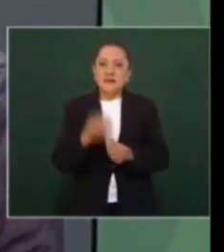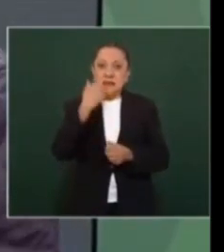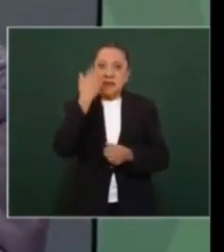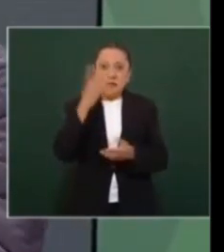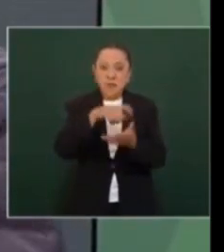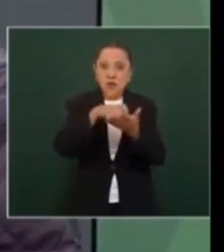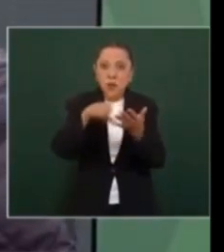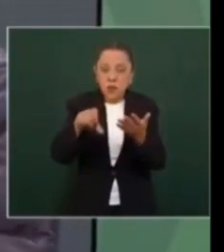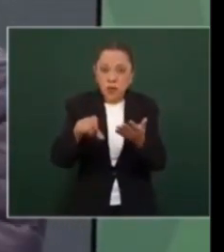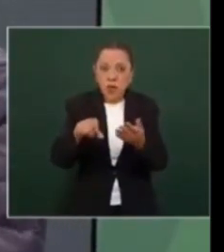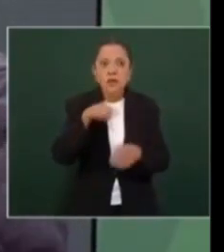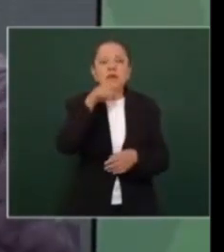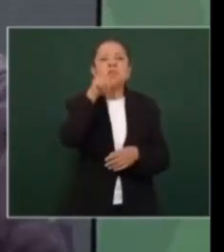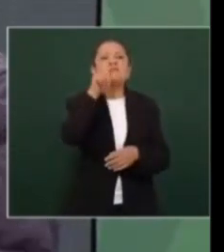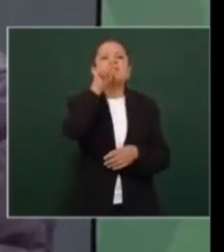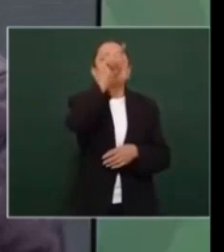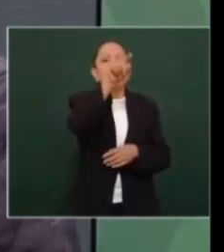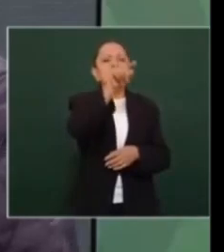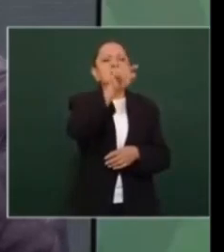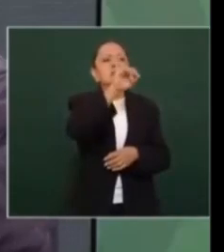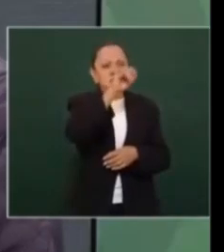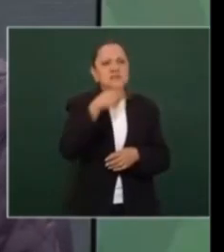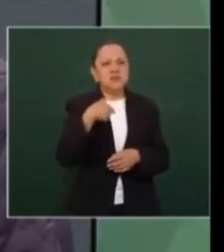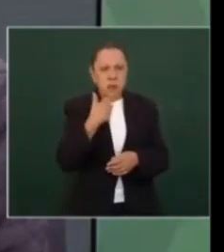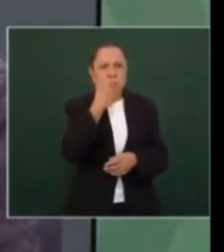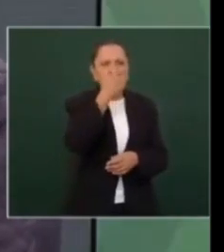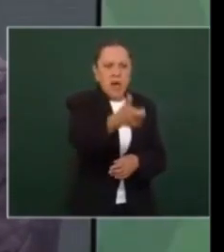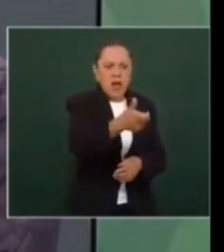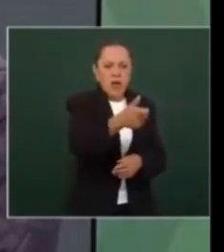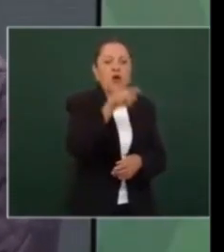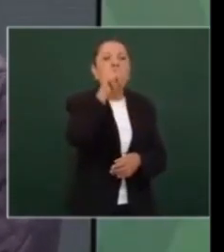estaban queriendo condicionarnos